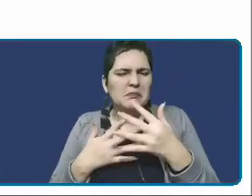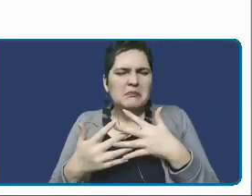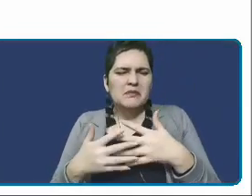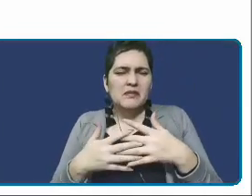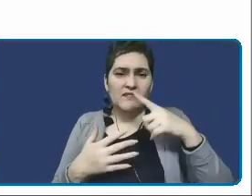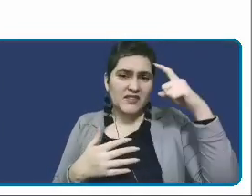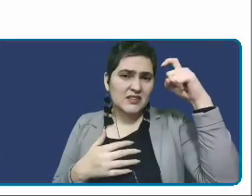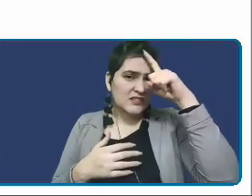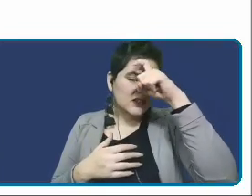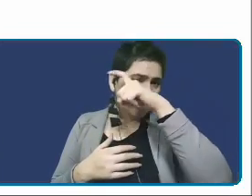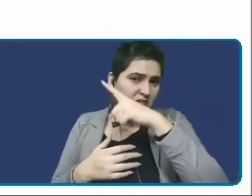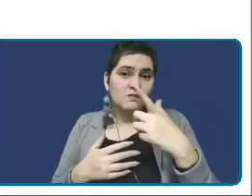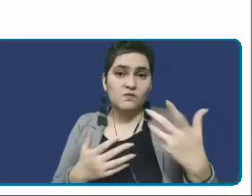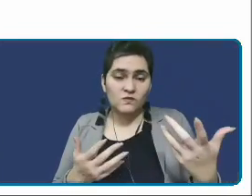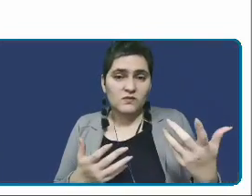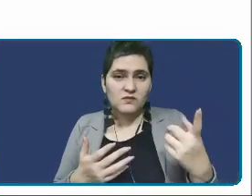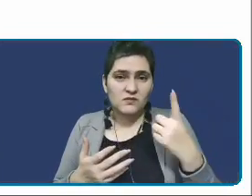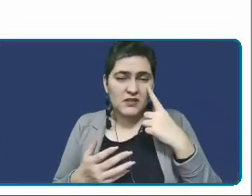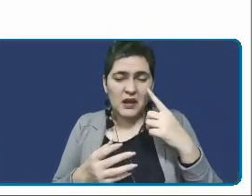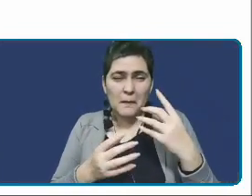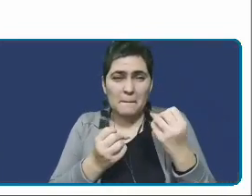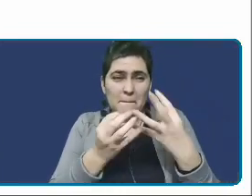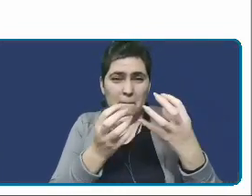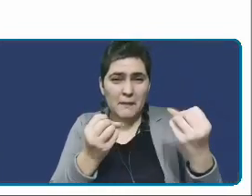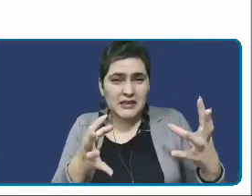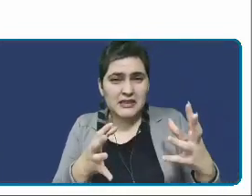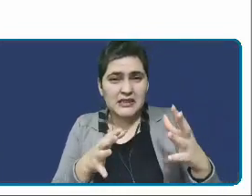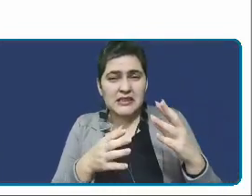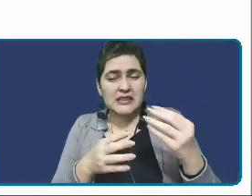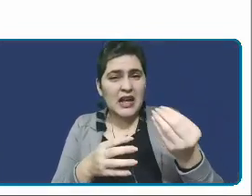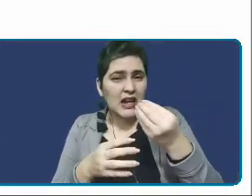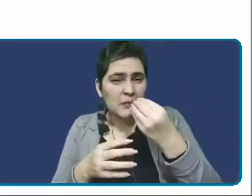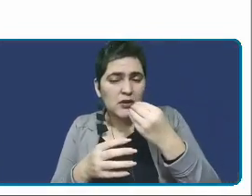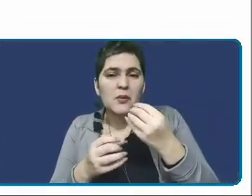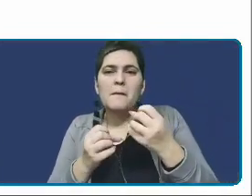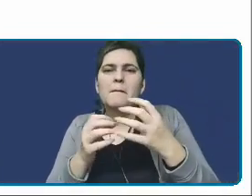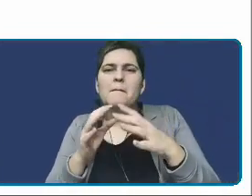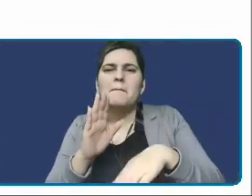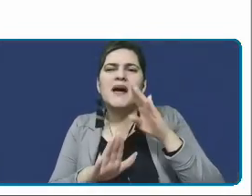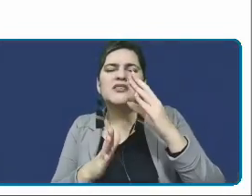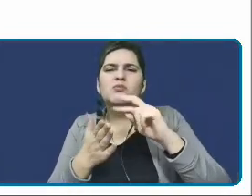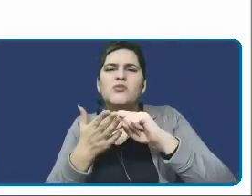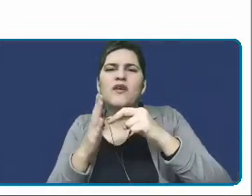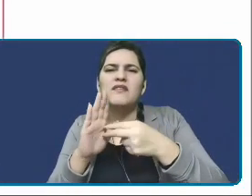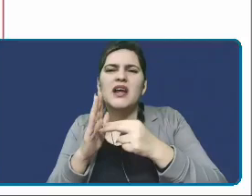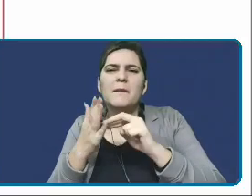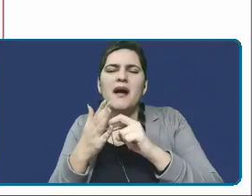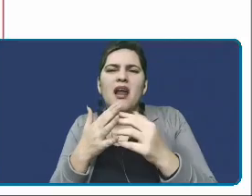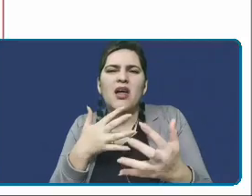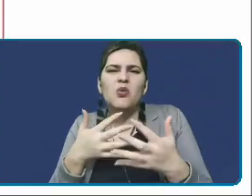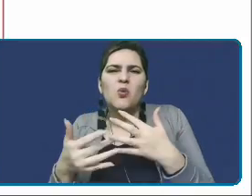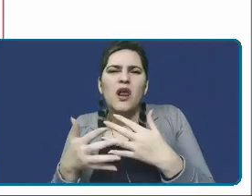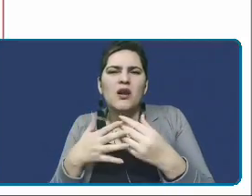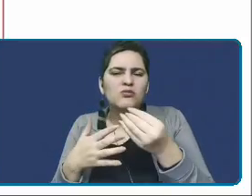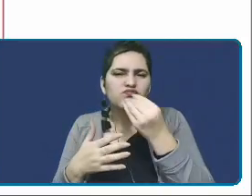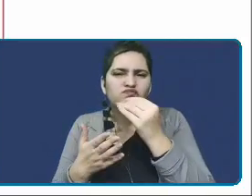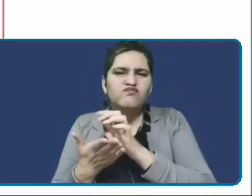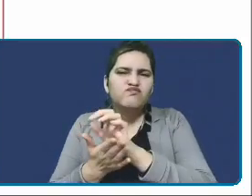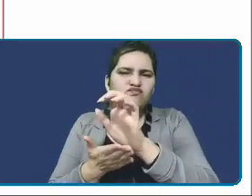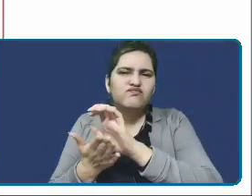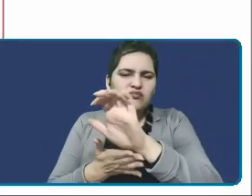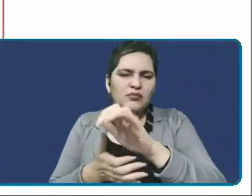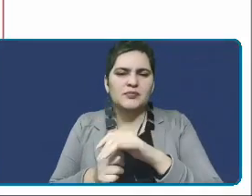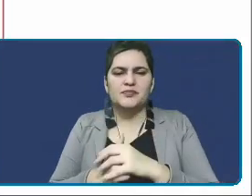tengo muchos de estos alimentos, voy a tener más problemas, ¿no es cierto?, a que me reciban los naturales, ¿ya? Y